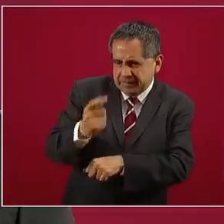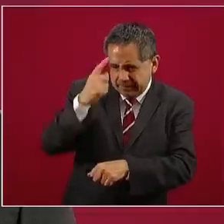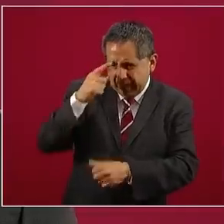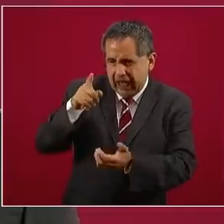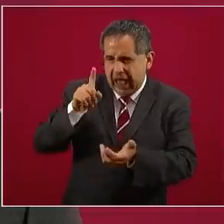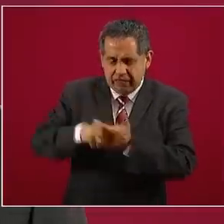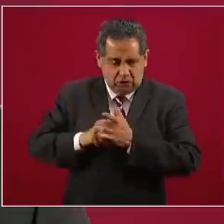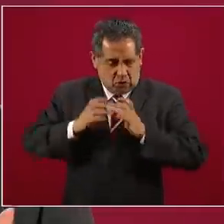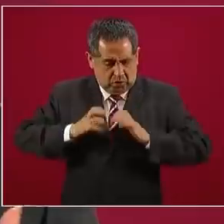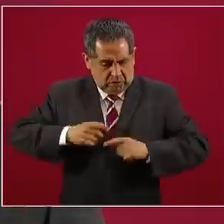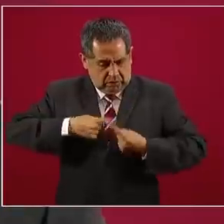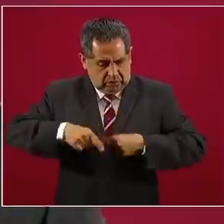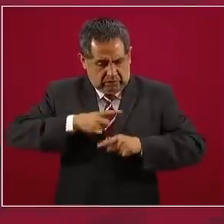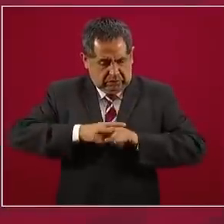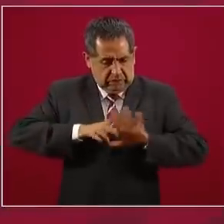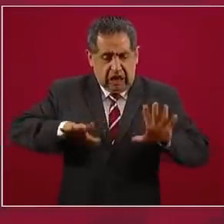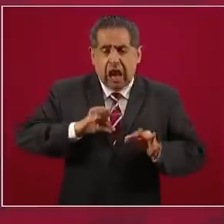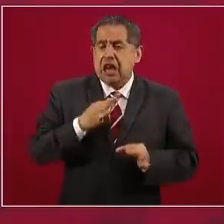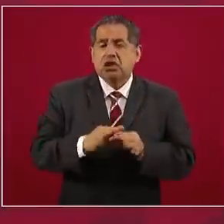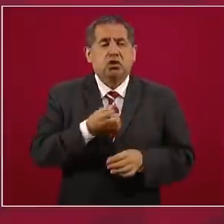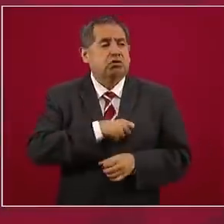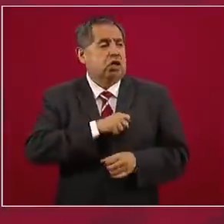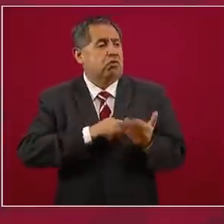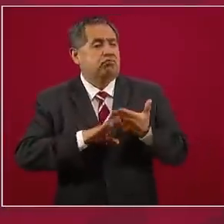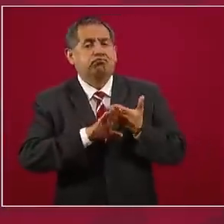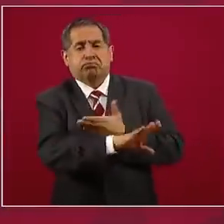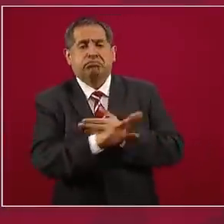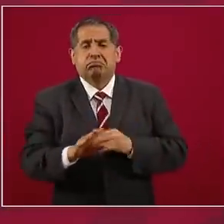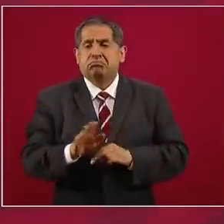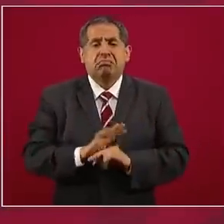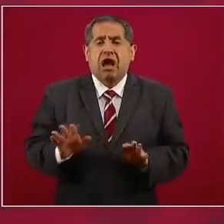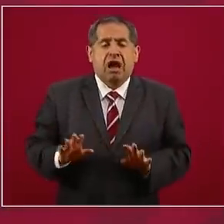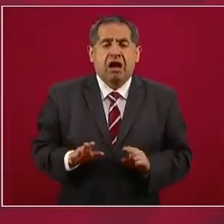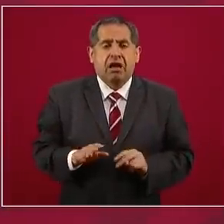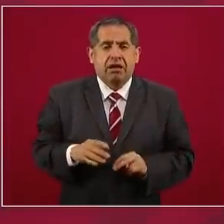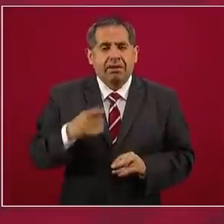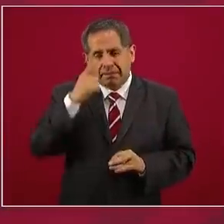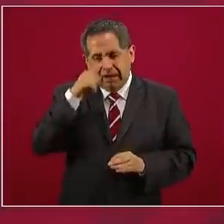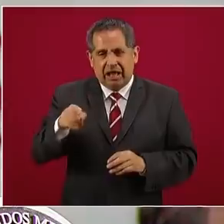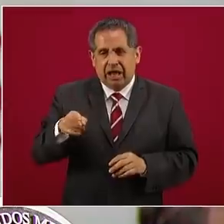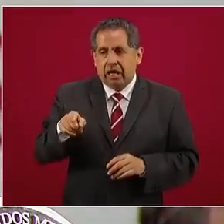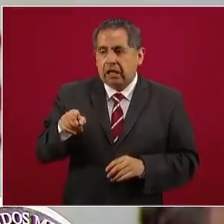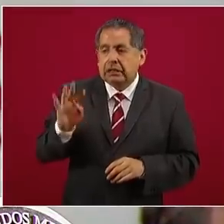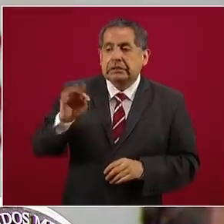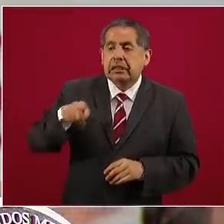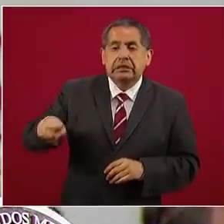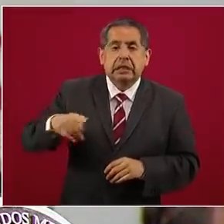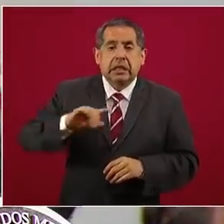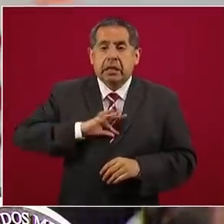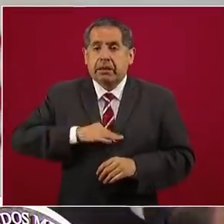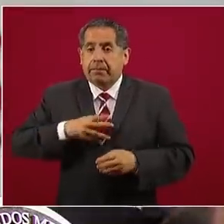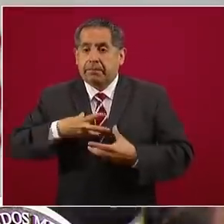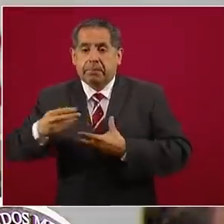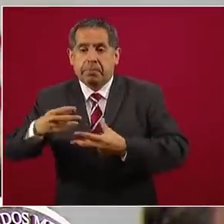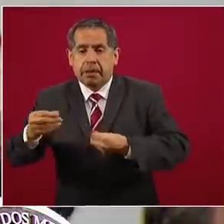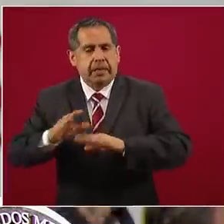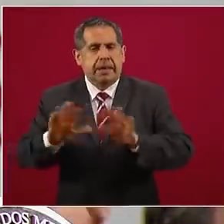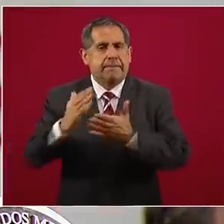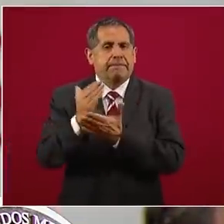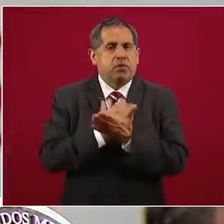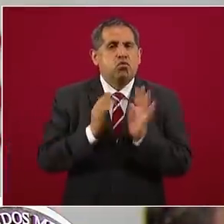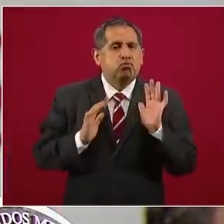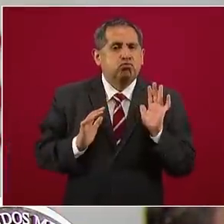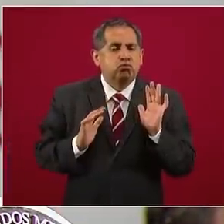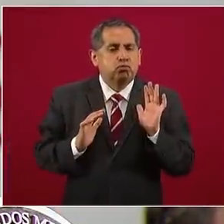personas, sino en aquellas personas que pudieran tener mayor eficiencia de transmisión o para alcanzar un